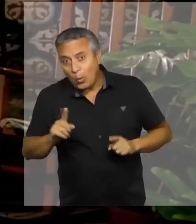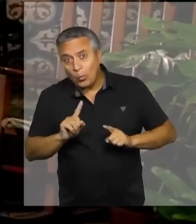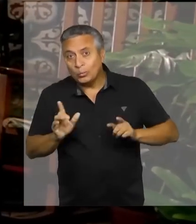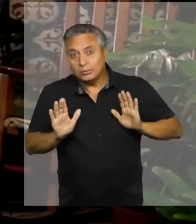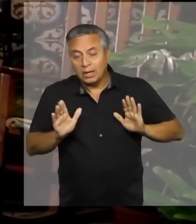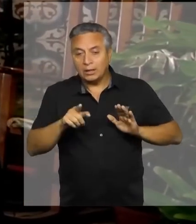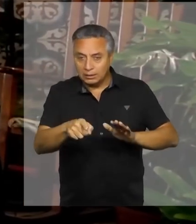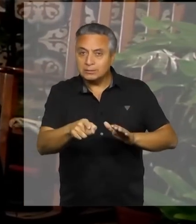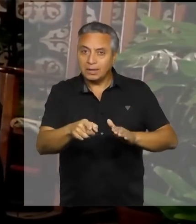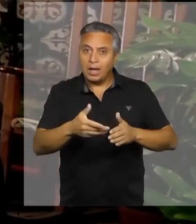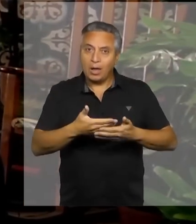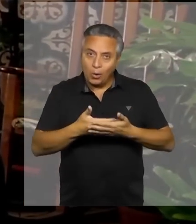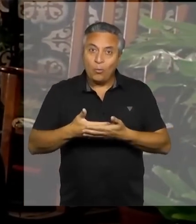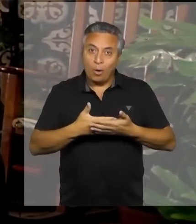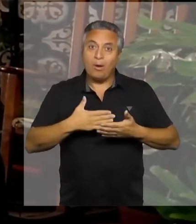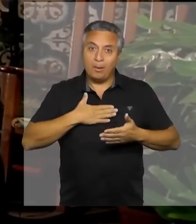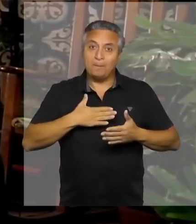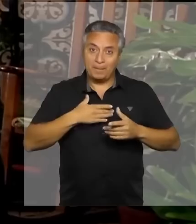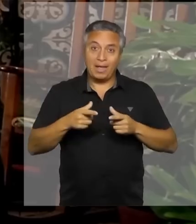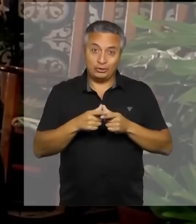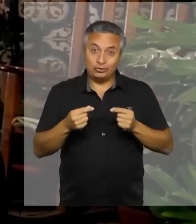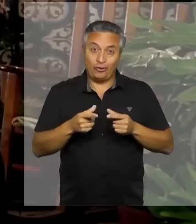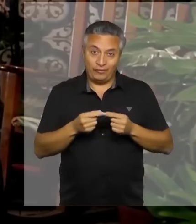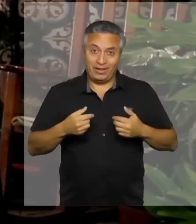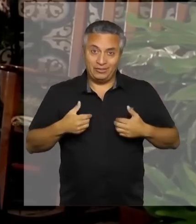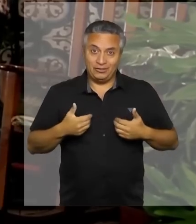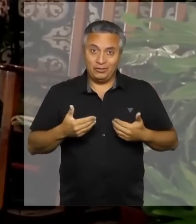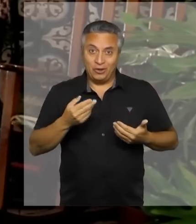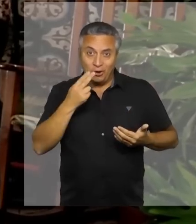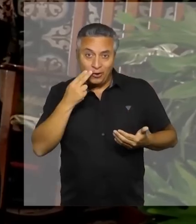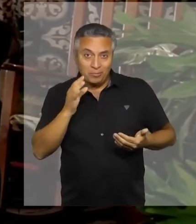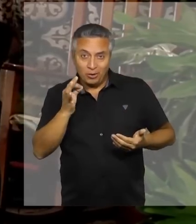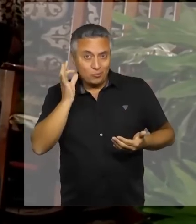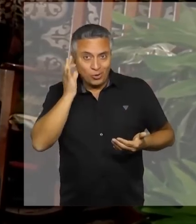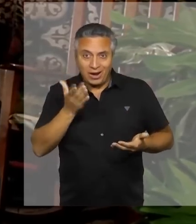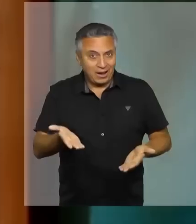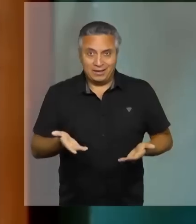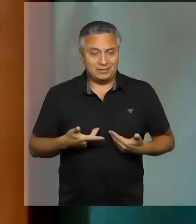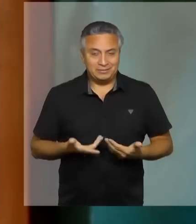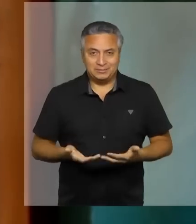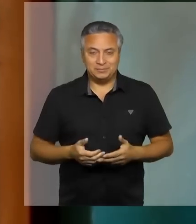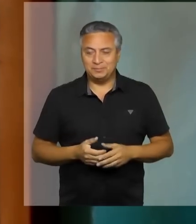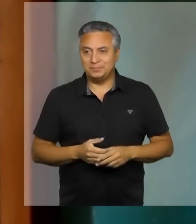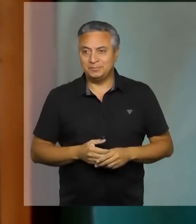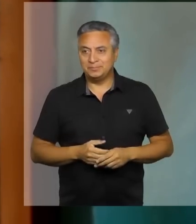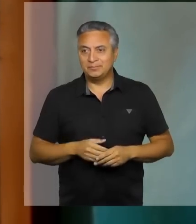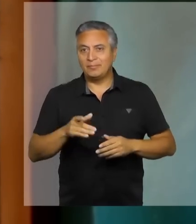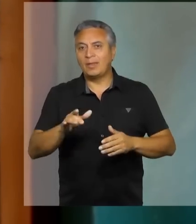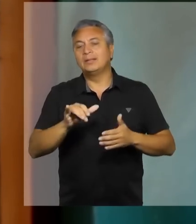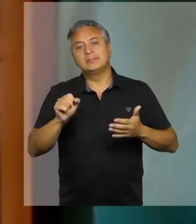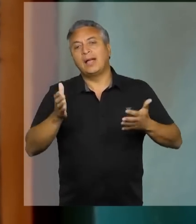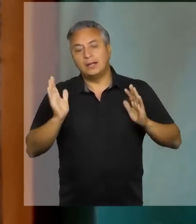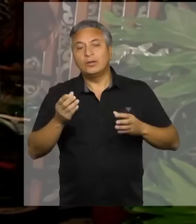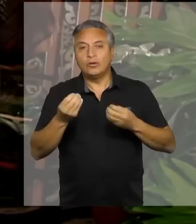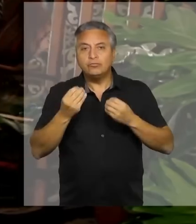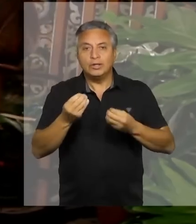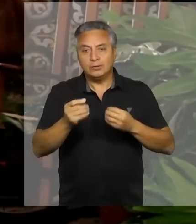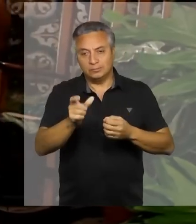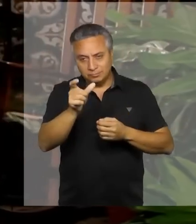¿Esa guaguita es mi sobrina o sobrino? Ya, bueno, qué bueno que estés